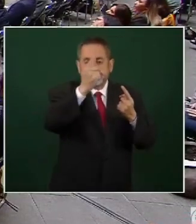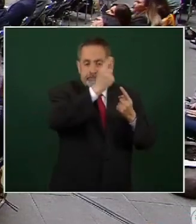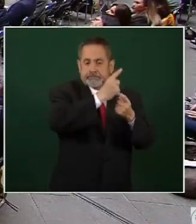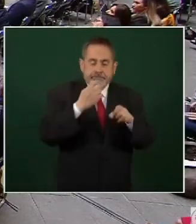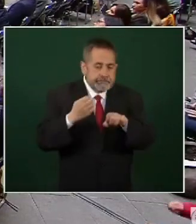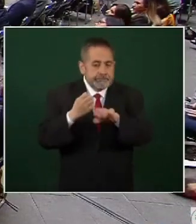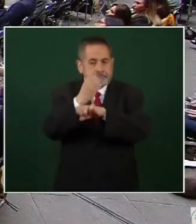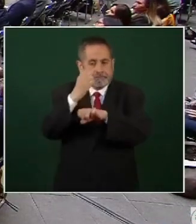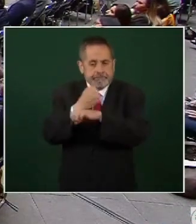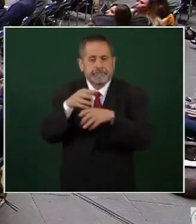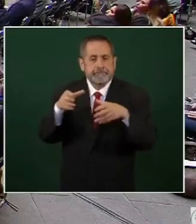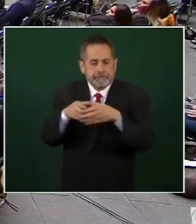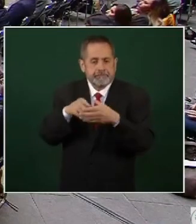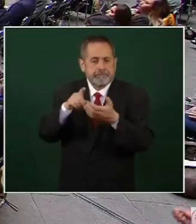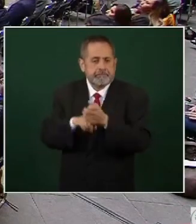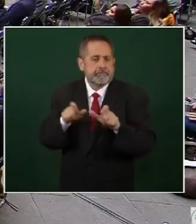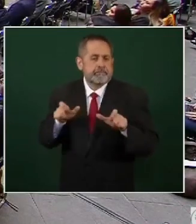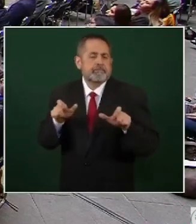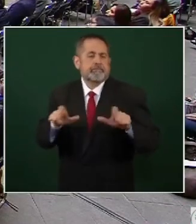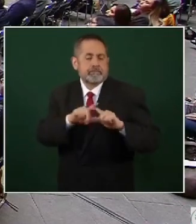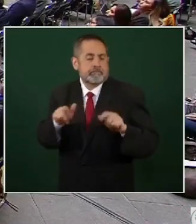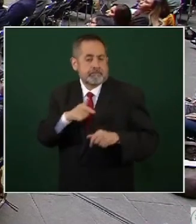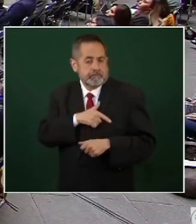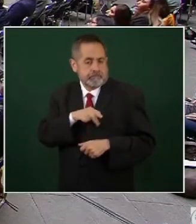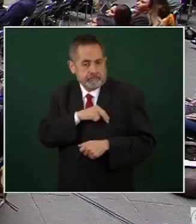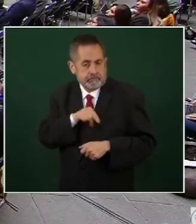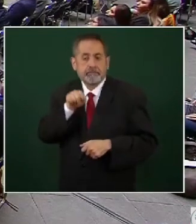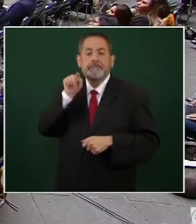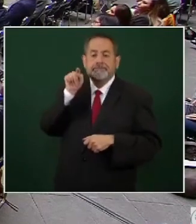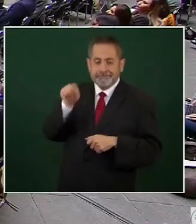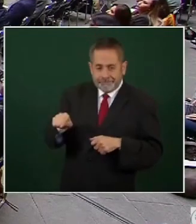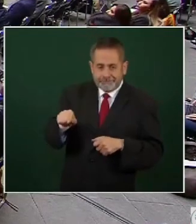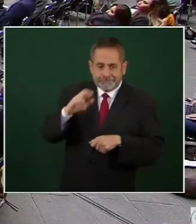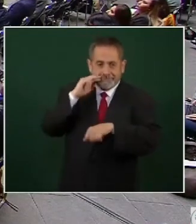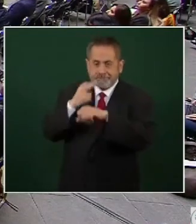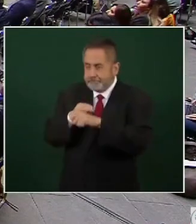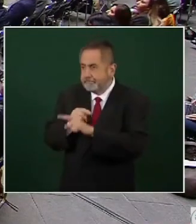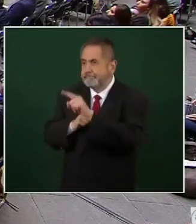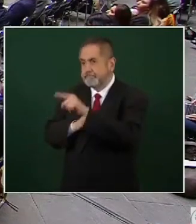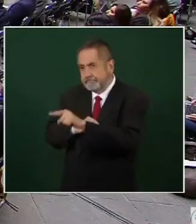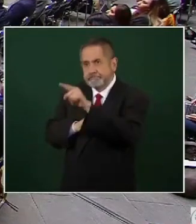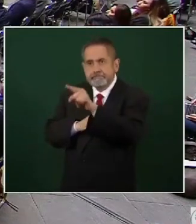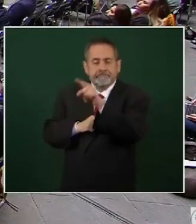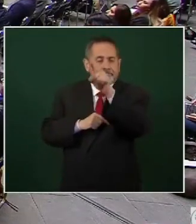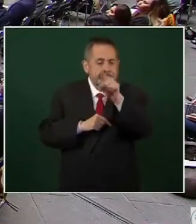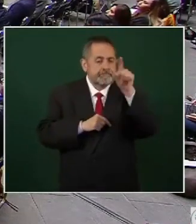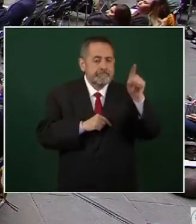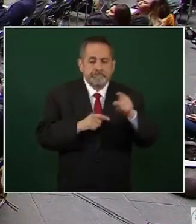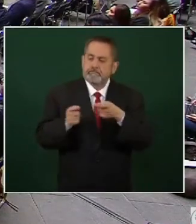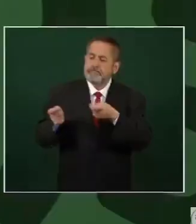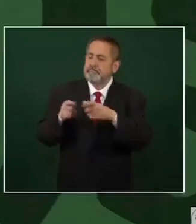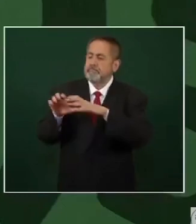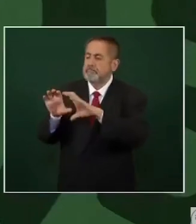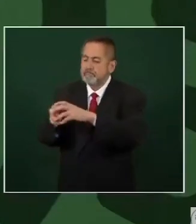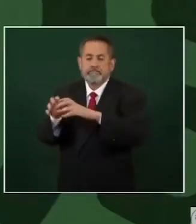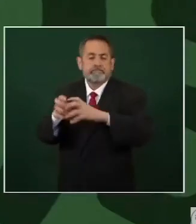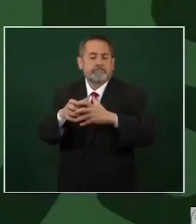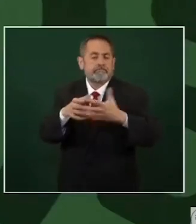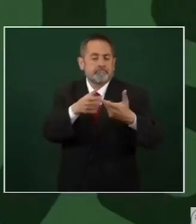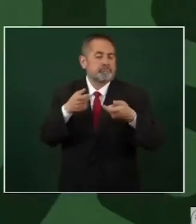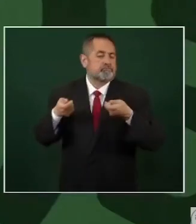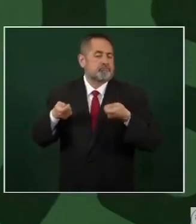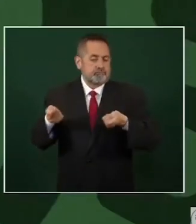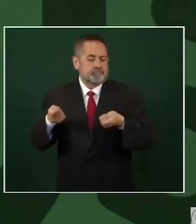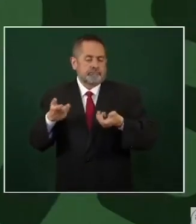estatal de la Guardia Nacional. Él es el responsable de la operación de este personal, y es decir, hay